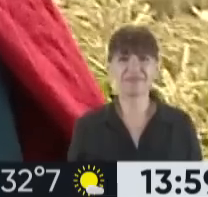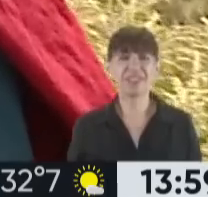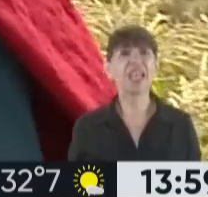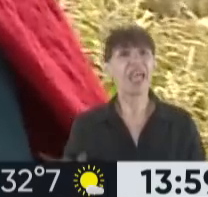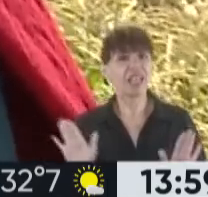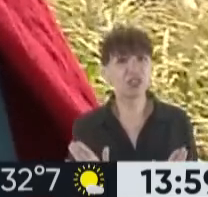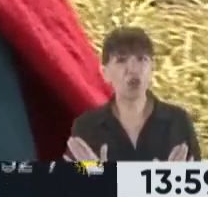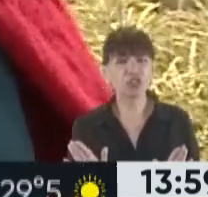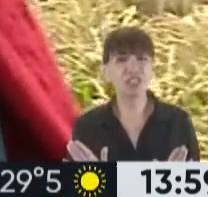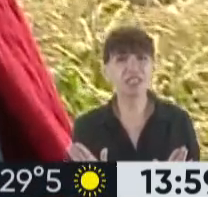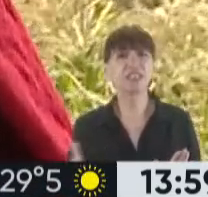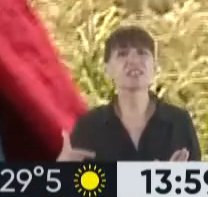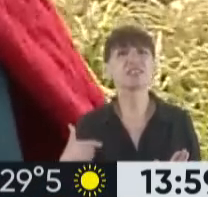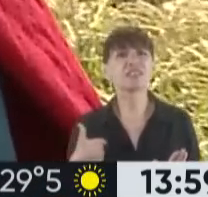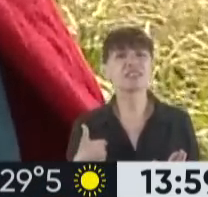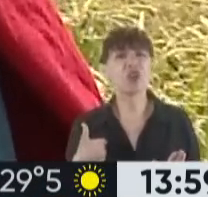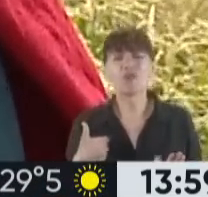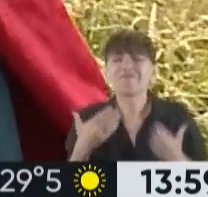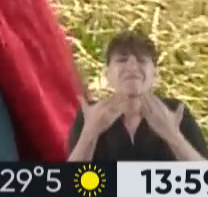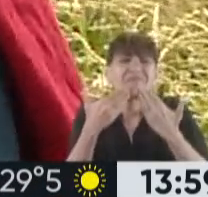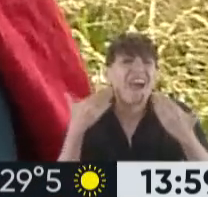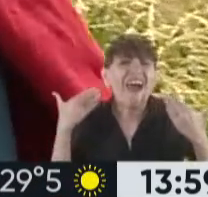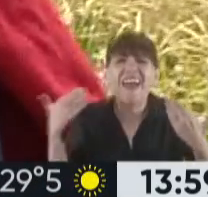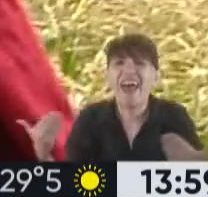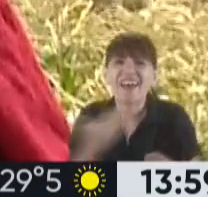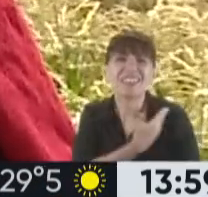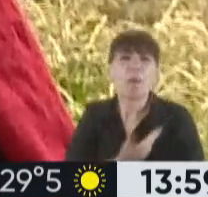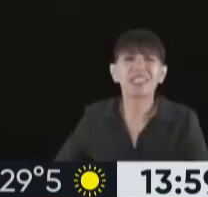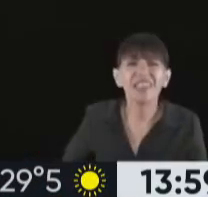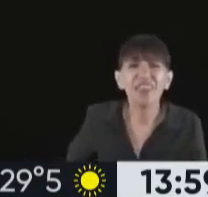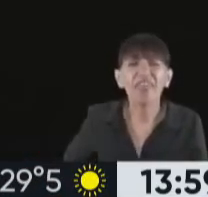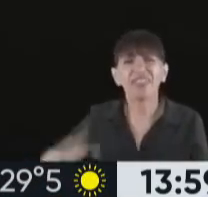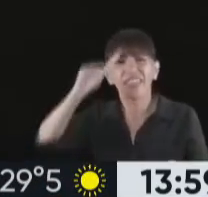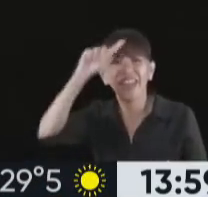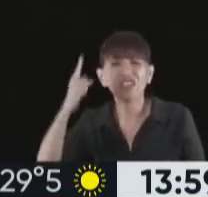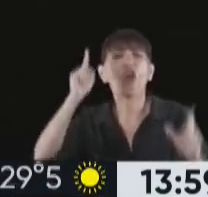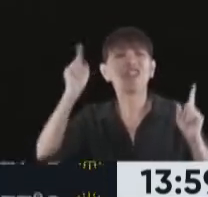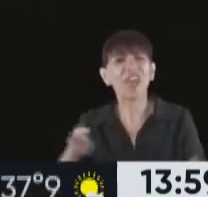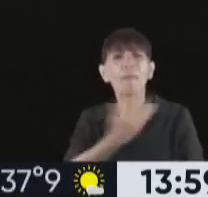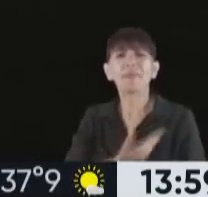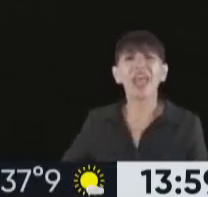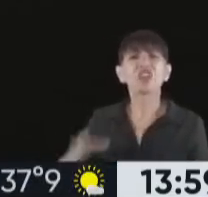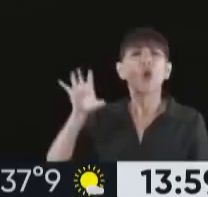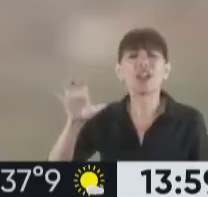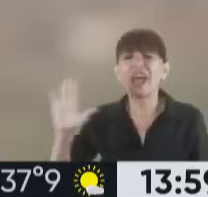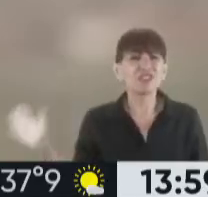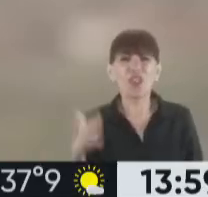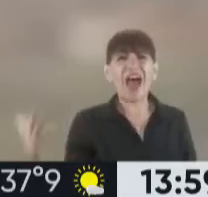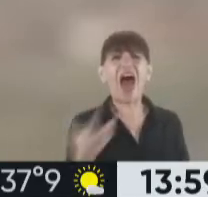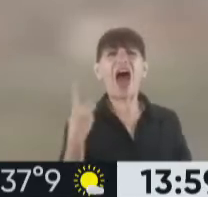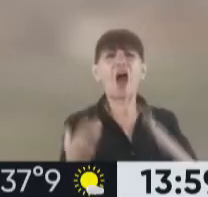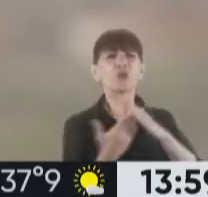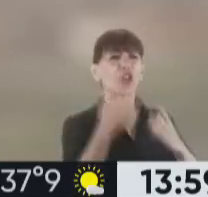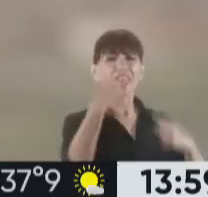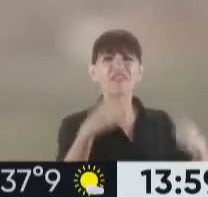Así que yo le doy las infinitas gracias al señor presidente, al gobernador, a todas las autoridades,